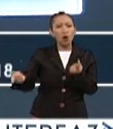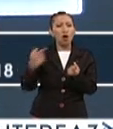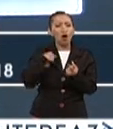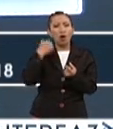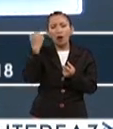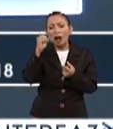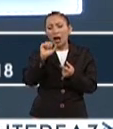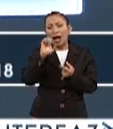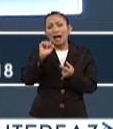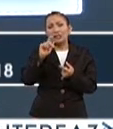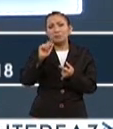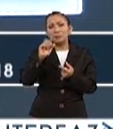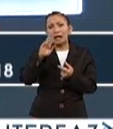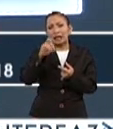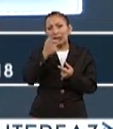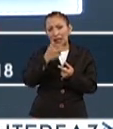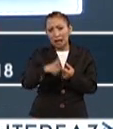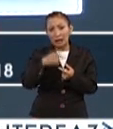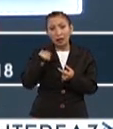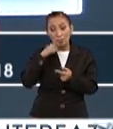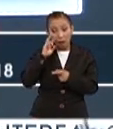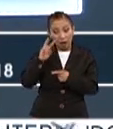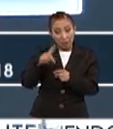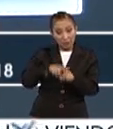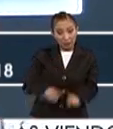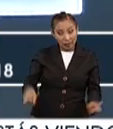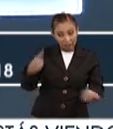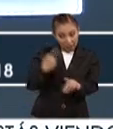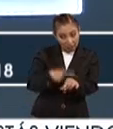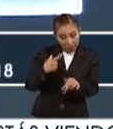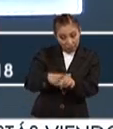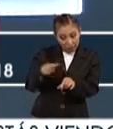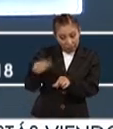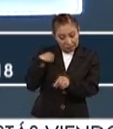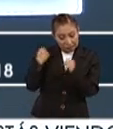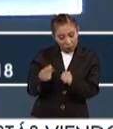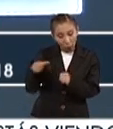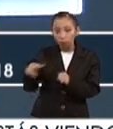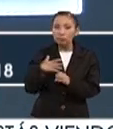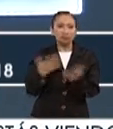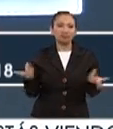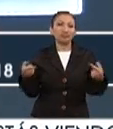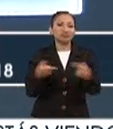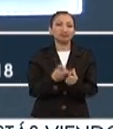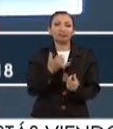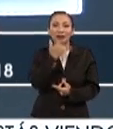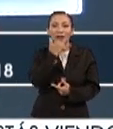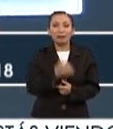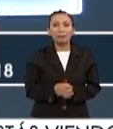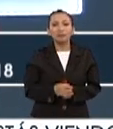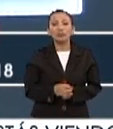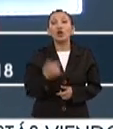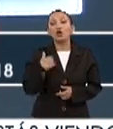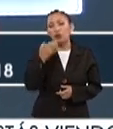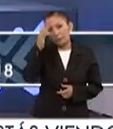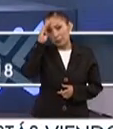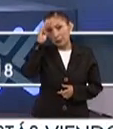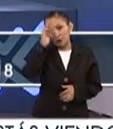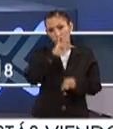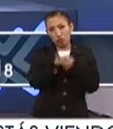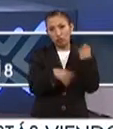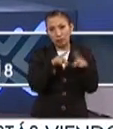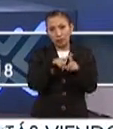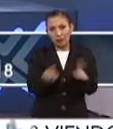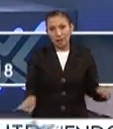Asperger, porque piensan que por ser diferentes tienen una enfermedad. Entonces, bueno, eso es una No, pero idea errónea. yo pensaría que debe ser todo